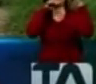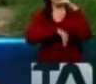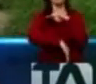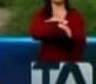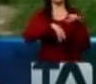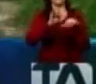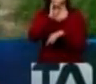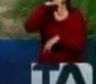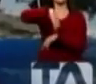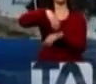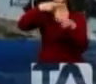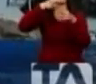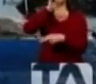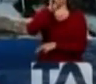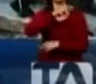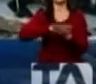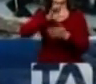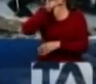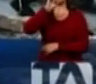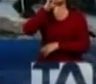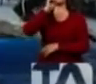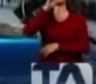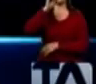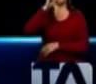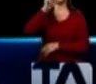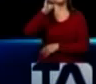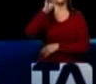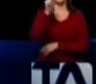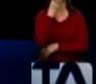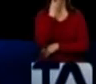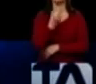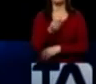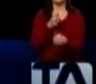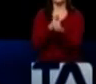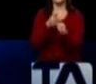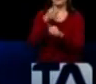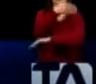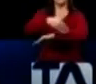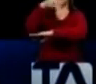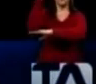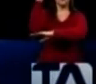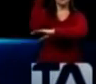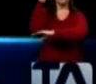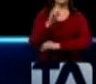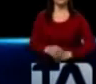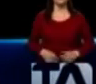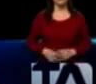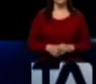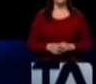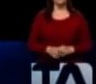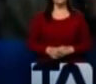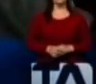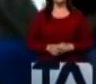Ubicada en la isla de Limones, cabecera cantonal de Eloy Alfaro, lugar muy cercano al límite fronterizo con